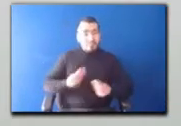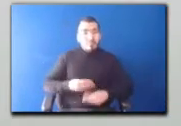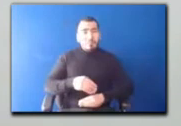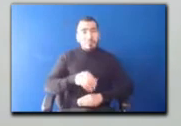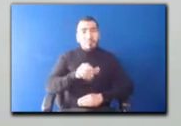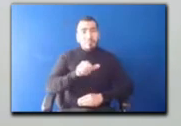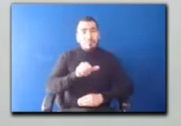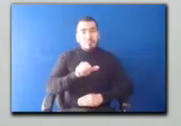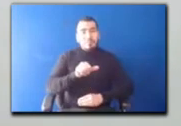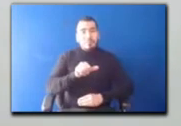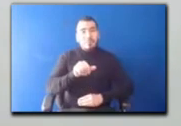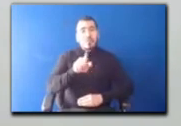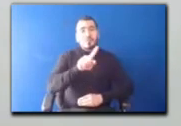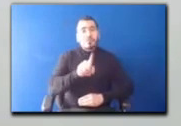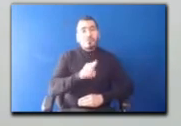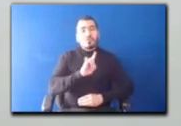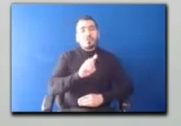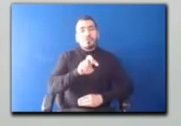super@superfinanciera.gov.co ya.